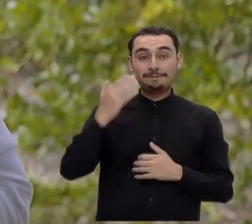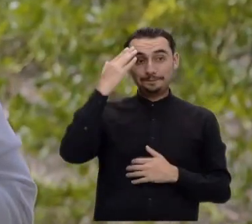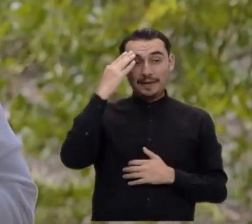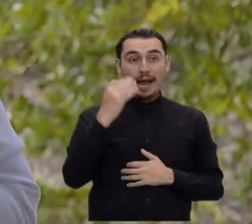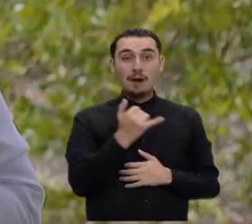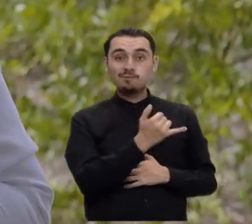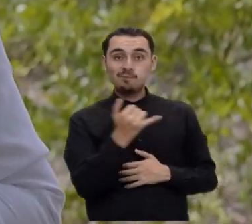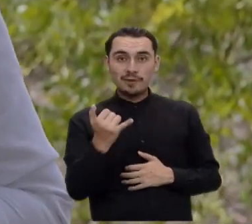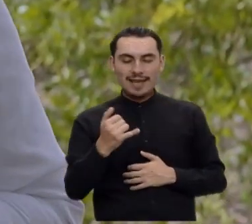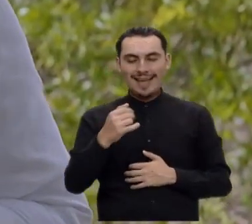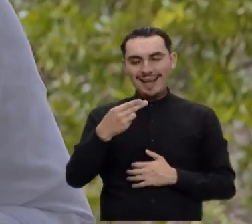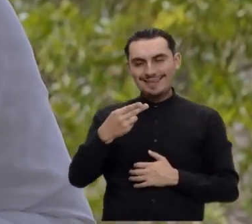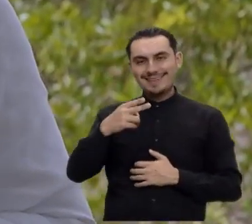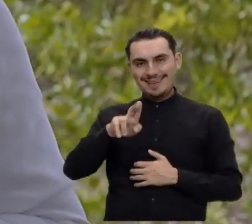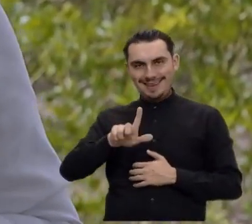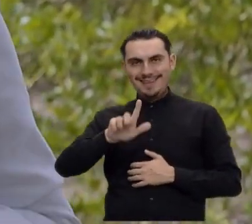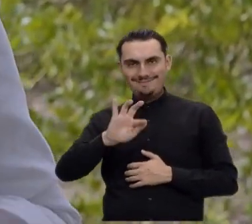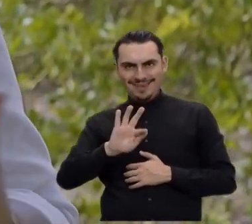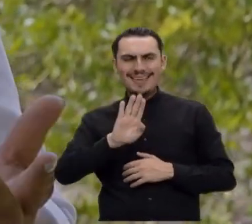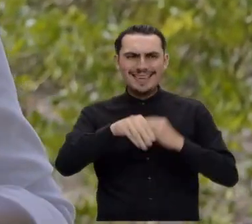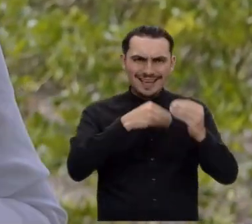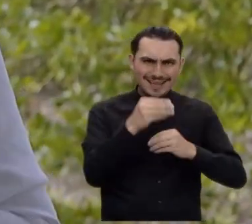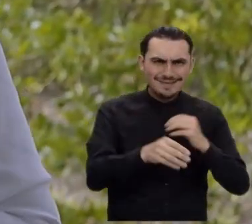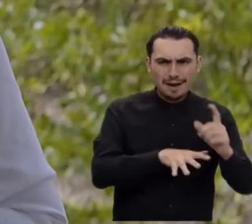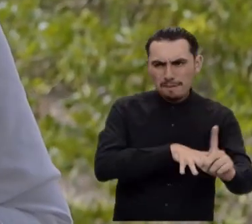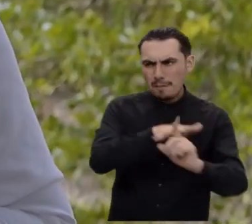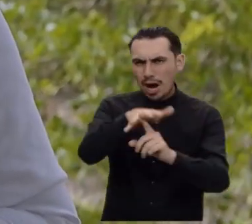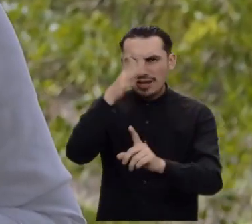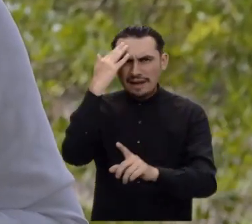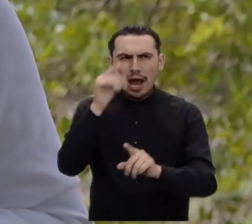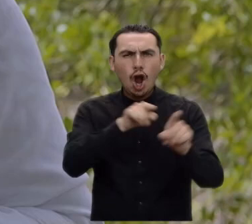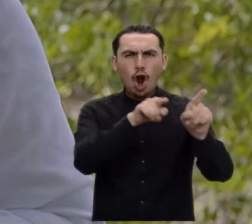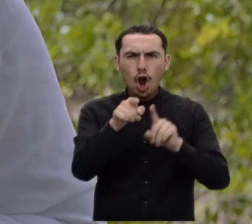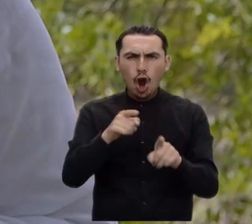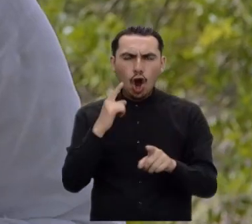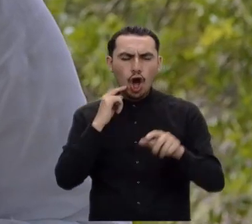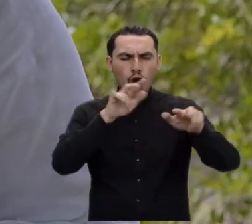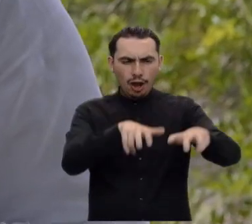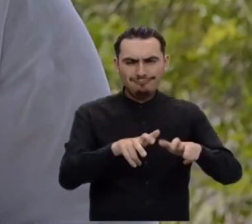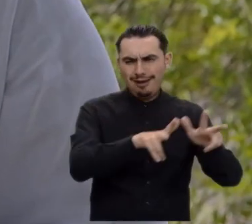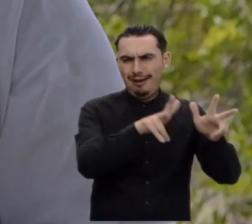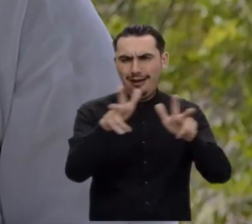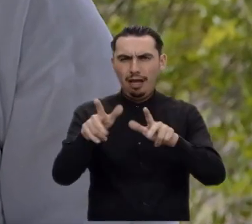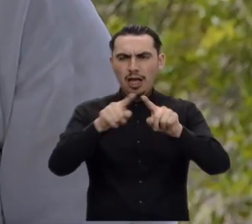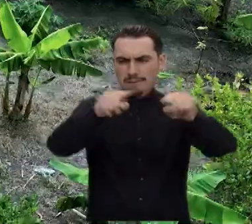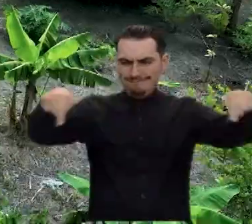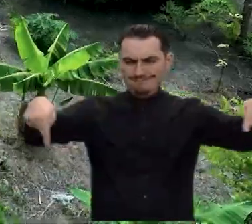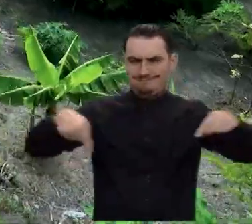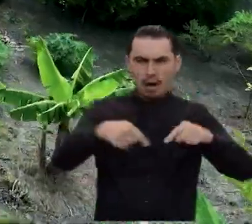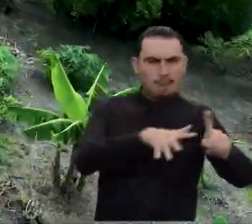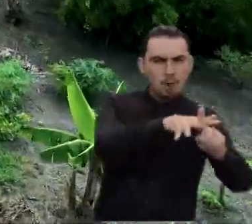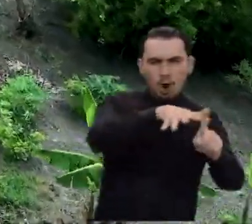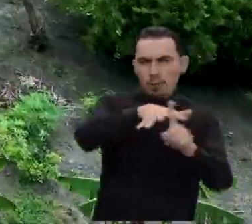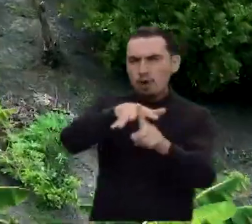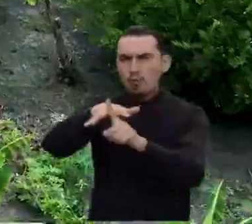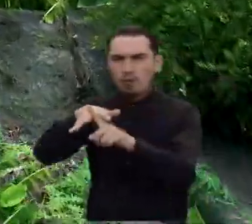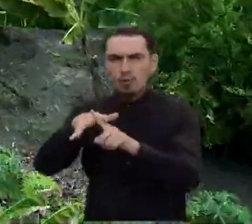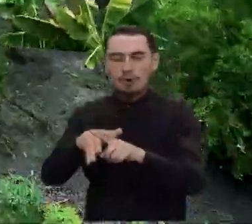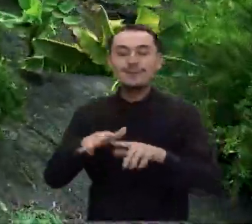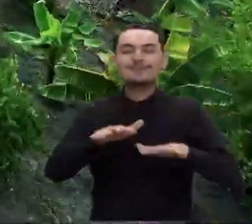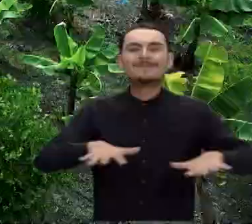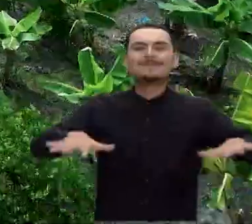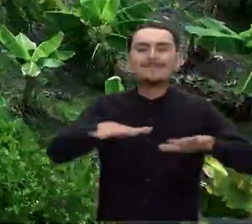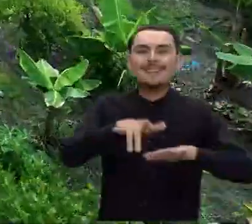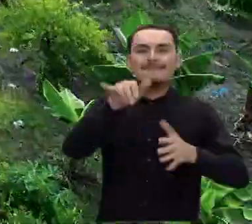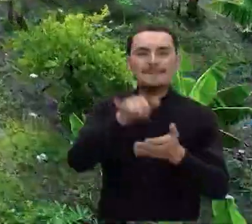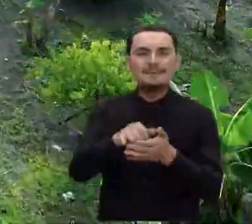ingreso del HLB, el cual nos afectó varias hectáreas de cítrico, en